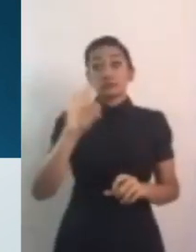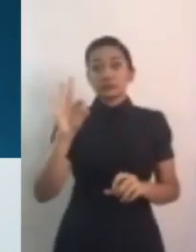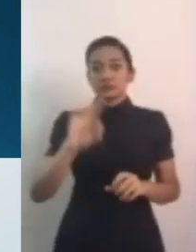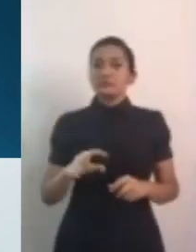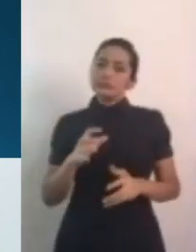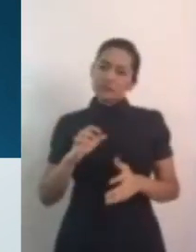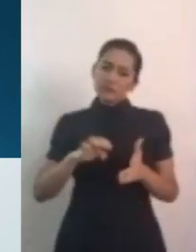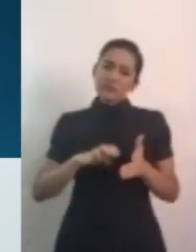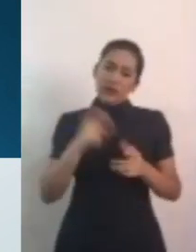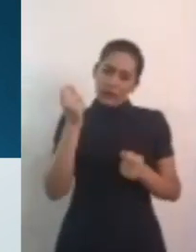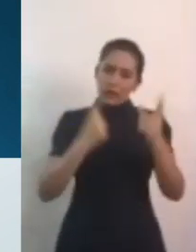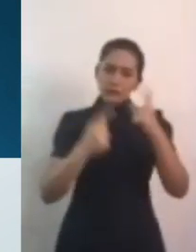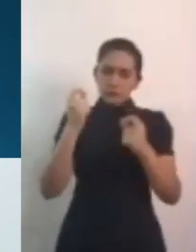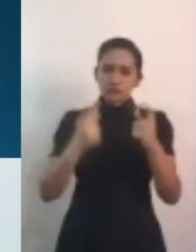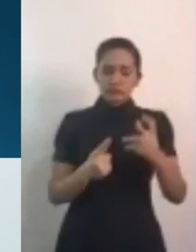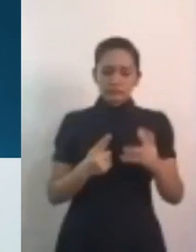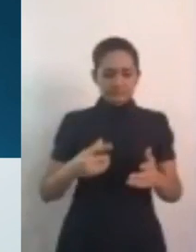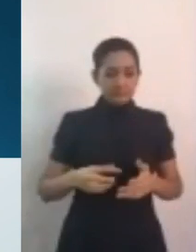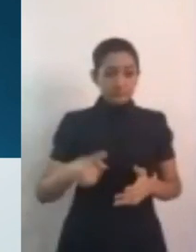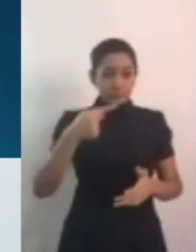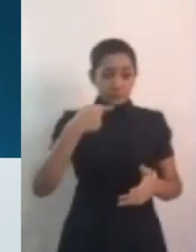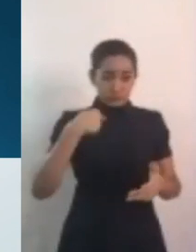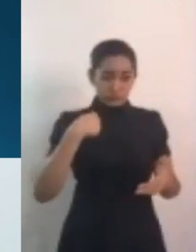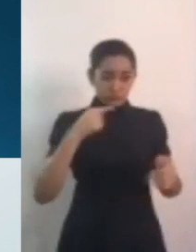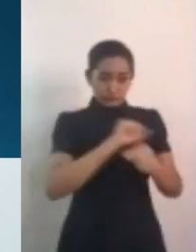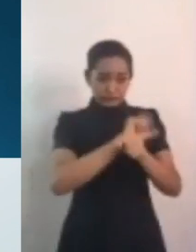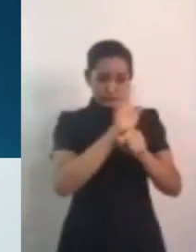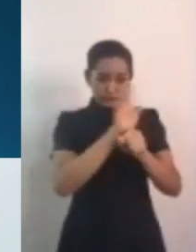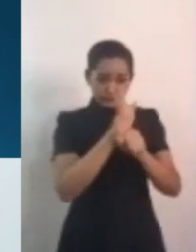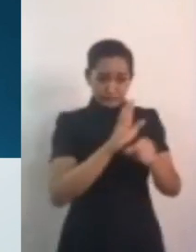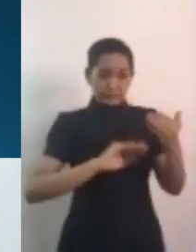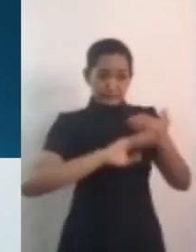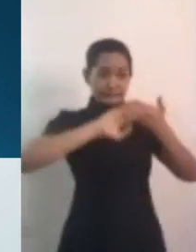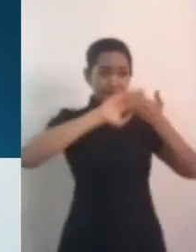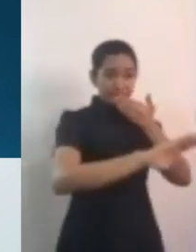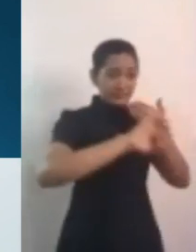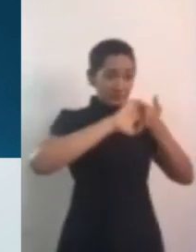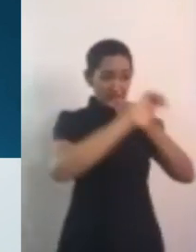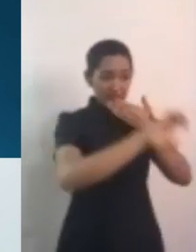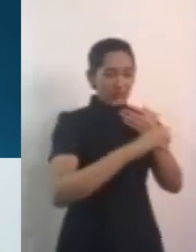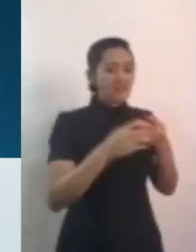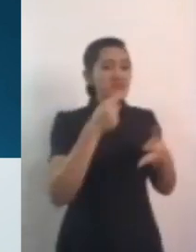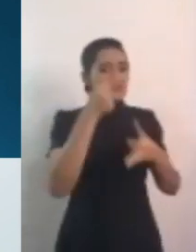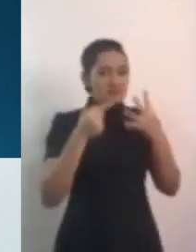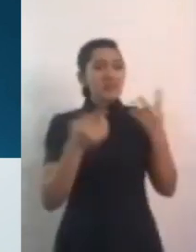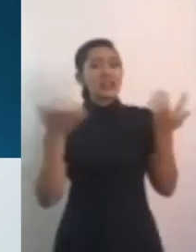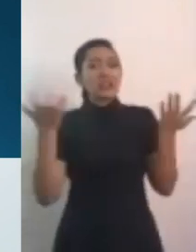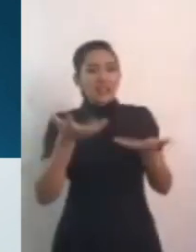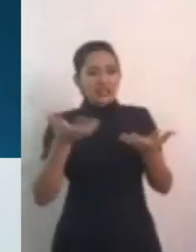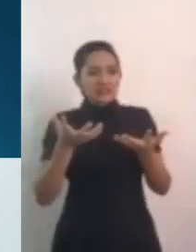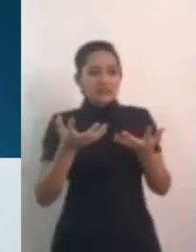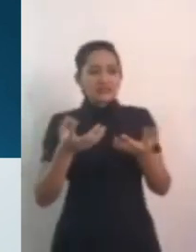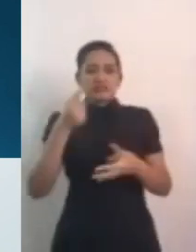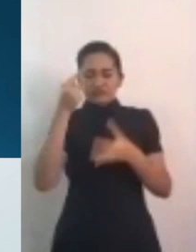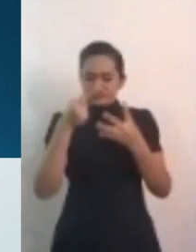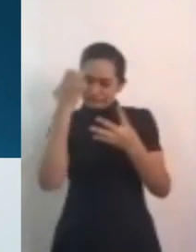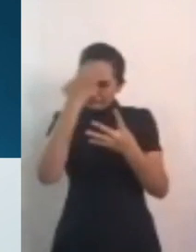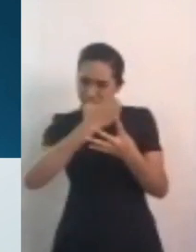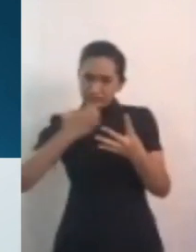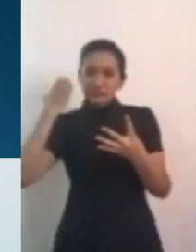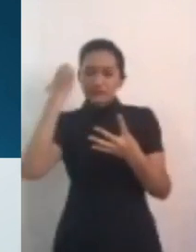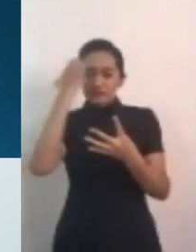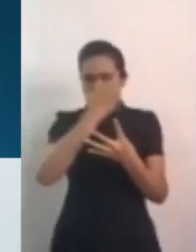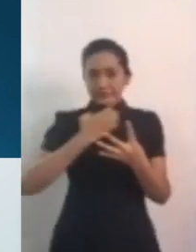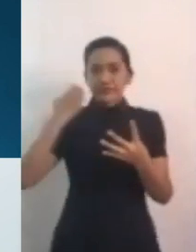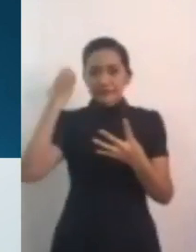perfectamente adaptativas, hay mejor higiene, hay mejor trabajo y cuando hay suficiente equilibrio emocional,